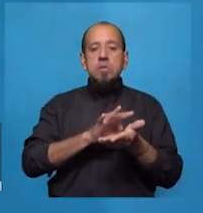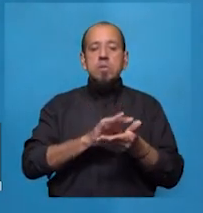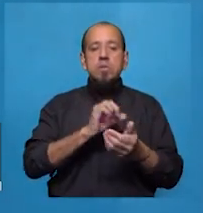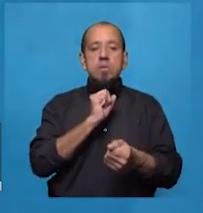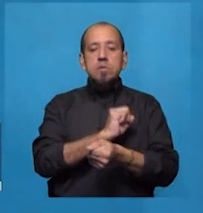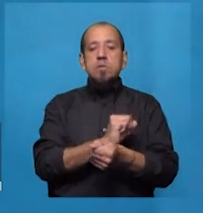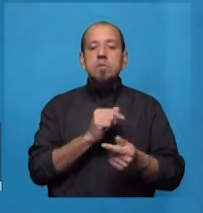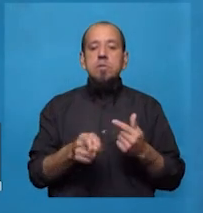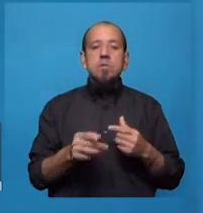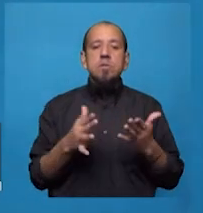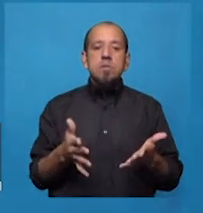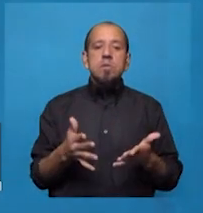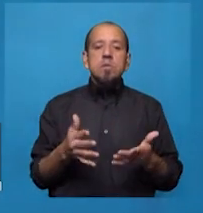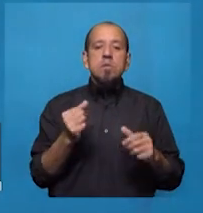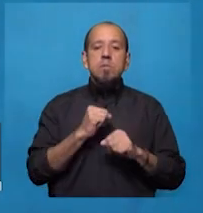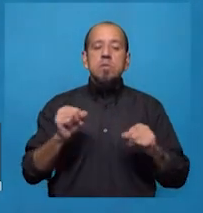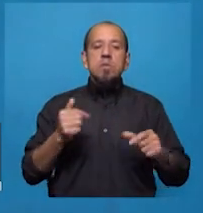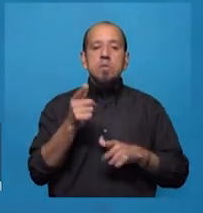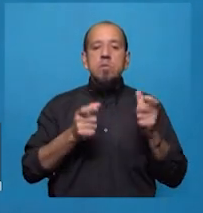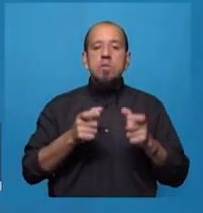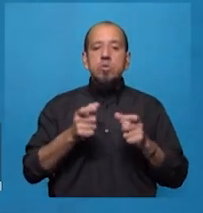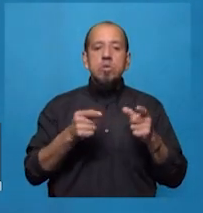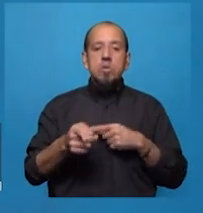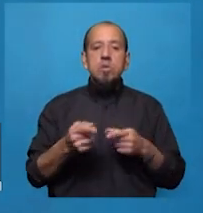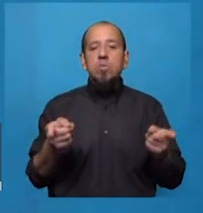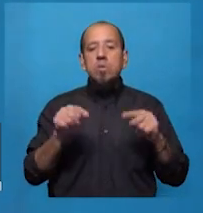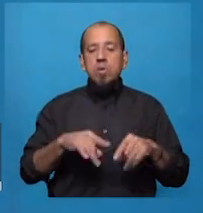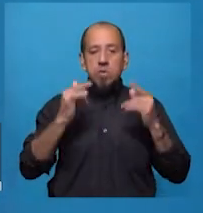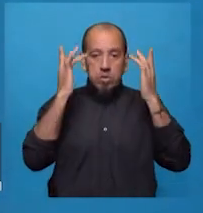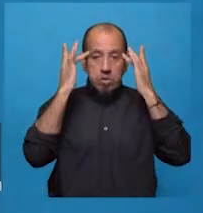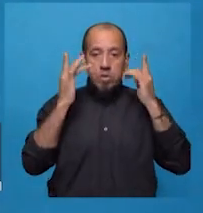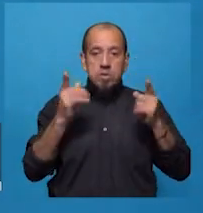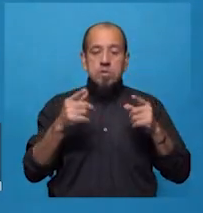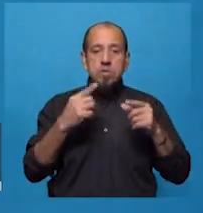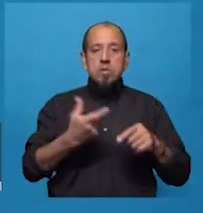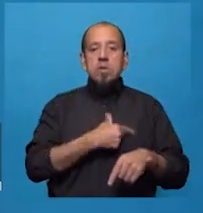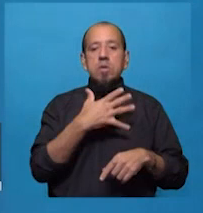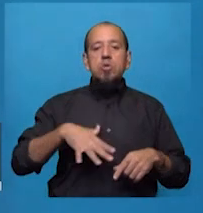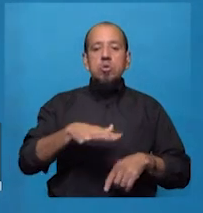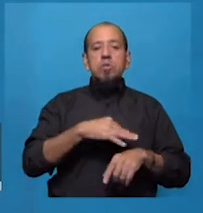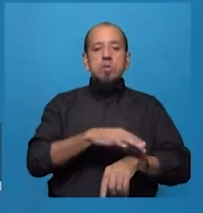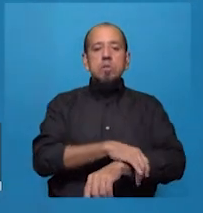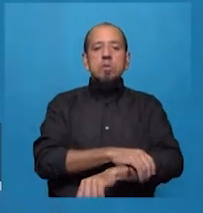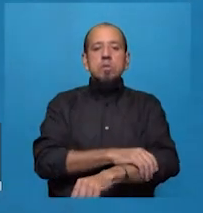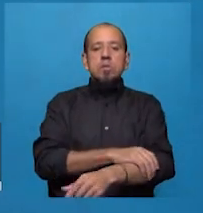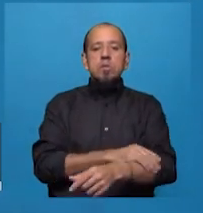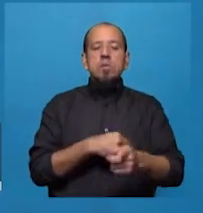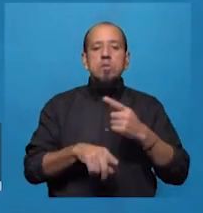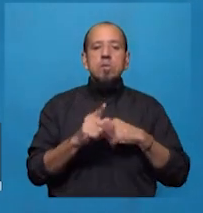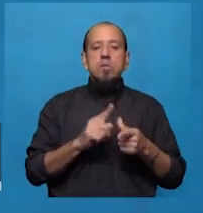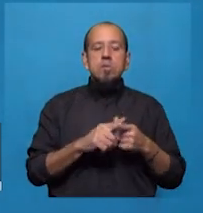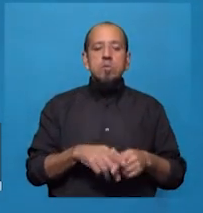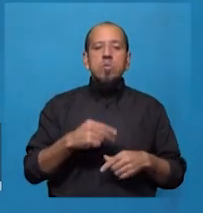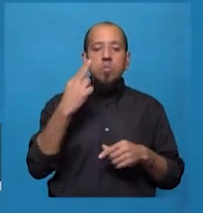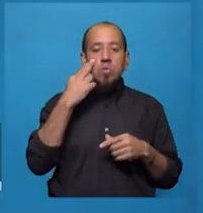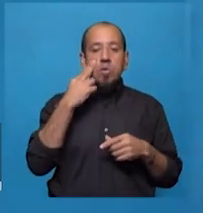dispositivos para tratar de que esa gente trabaje se reeduque o se reinserte en la sociedad evidentemente que genera una presión y